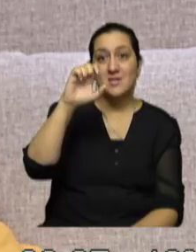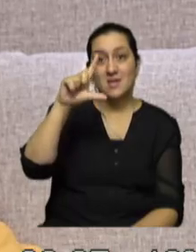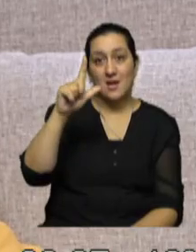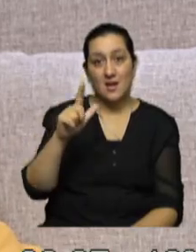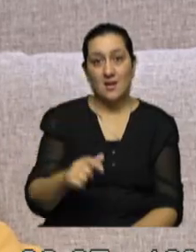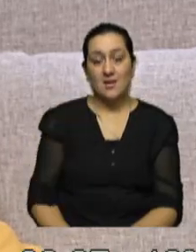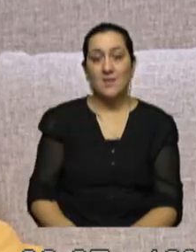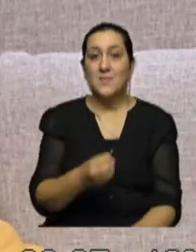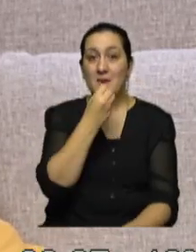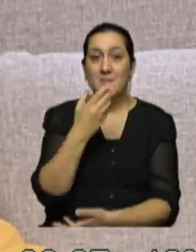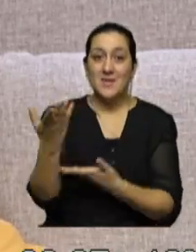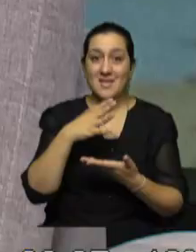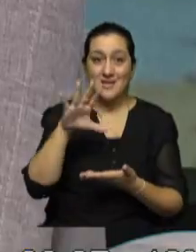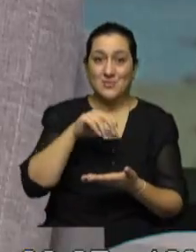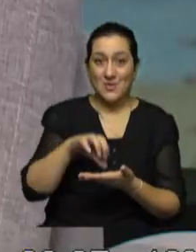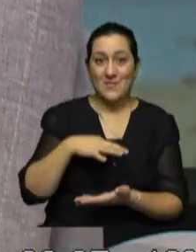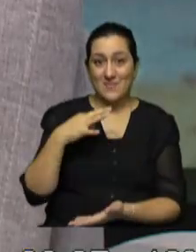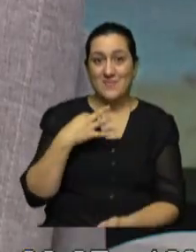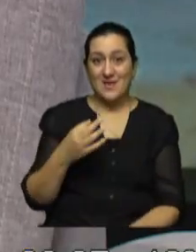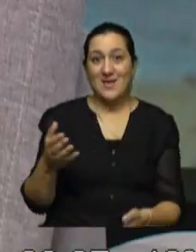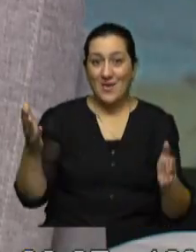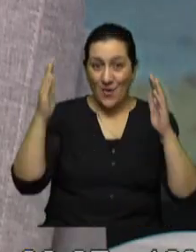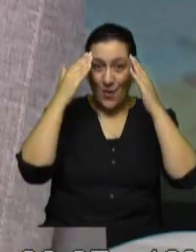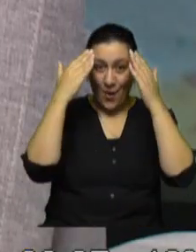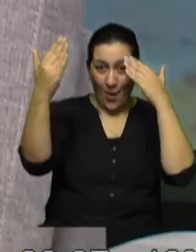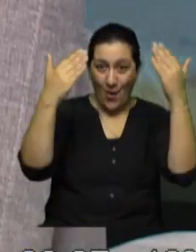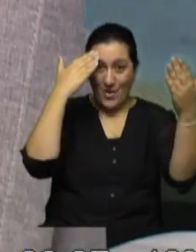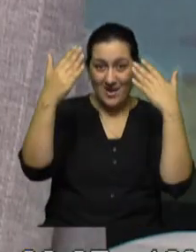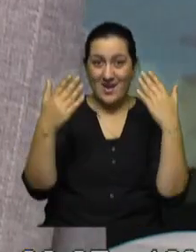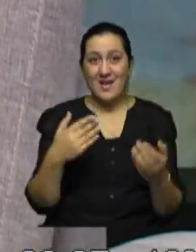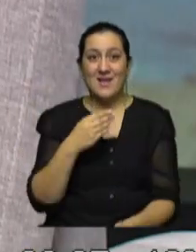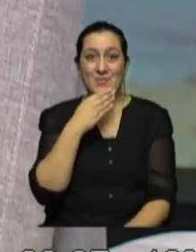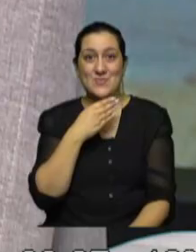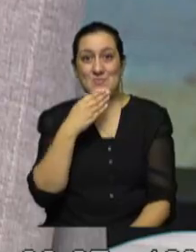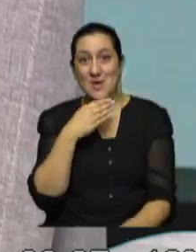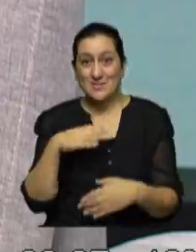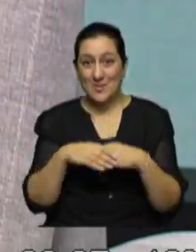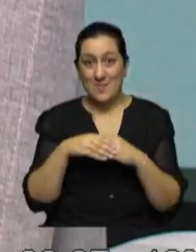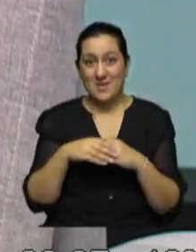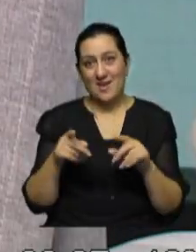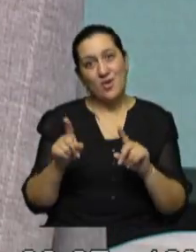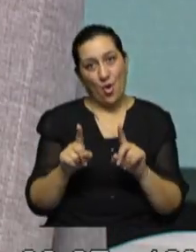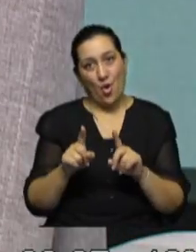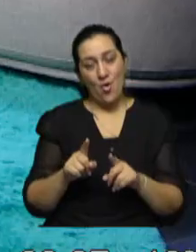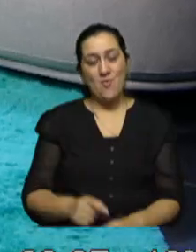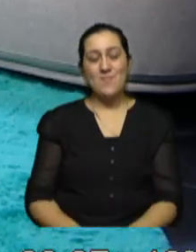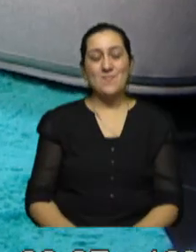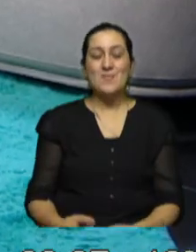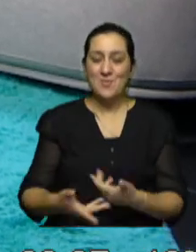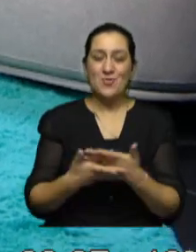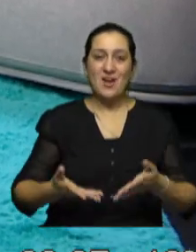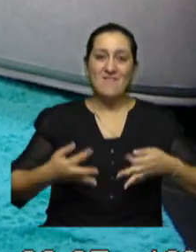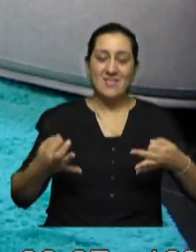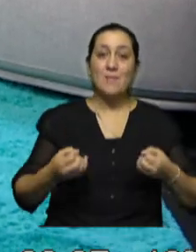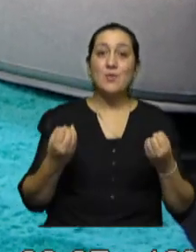analivermann hacia arriba Hola Hay que disimular que somos muy amigas televisión verdad Bueno no